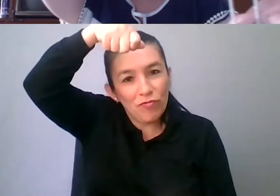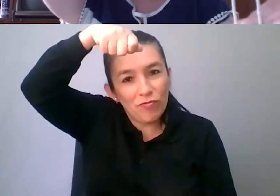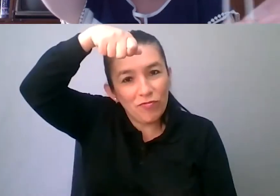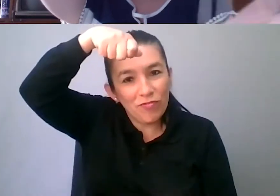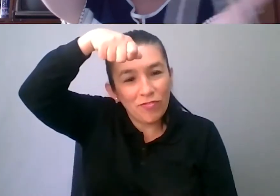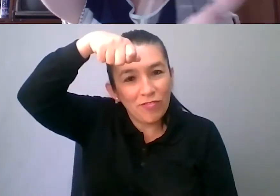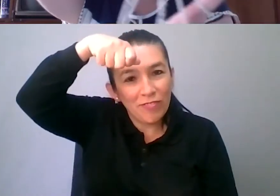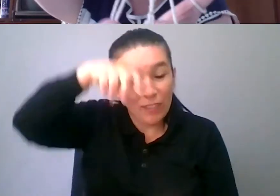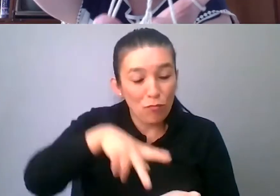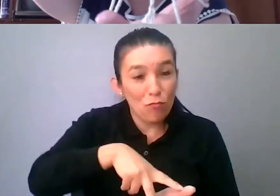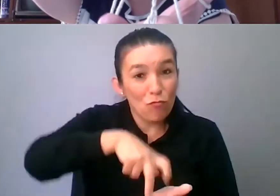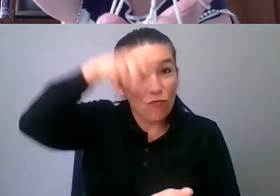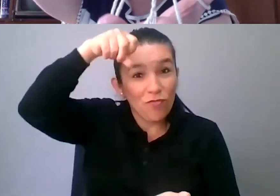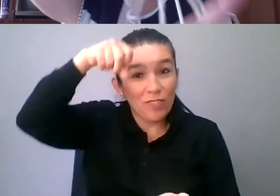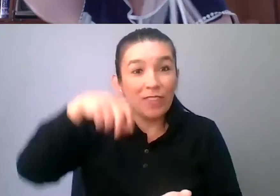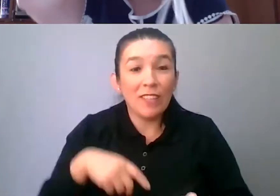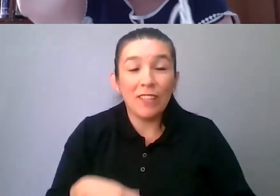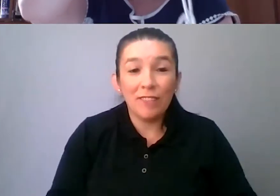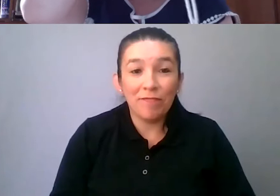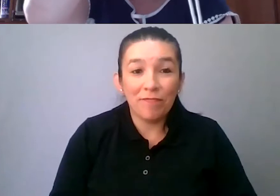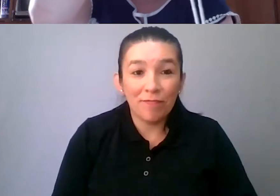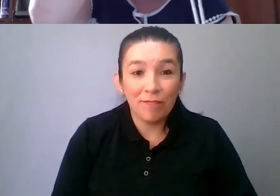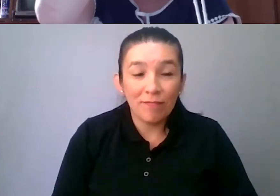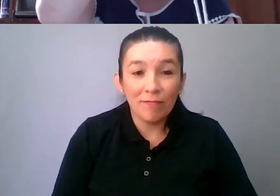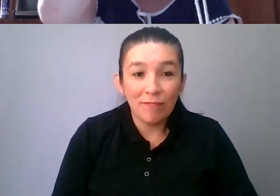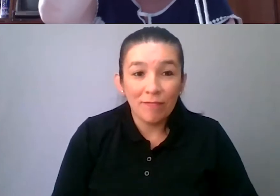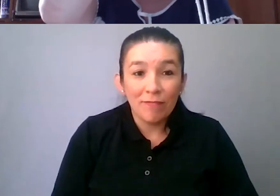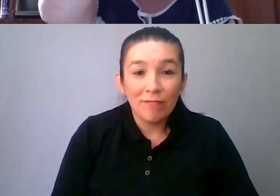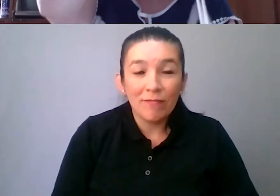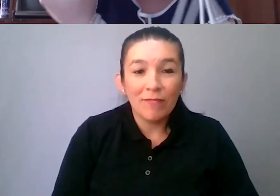con la mano derecha, en realidad con la mano de inicio.